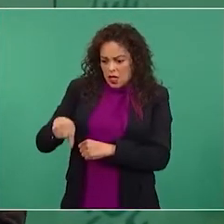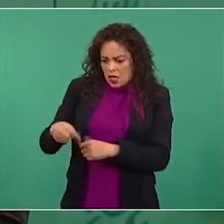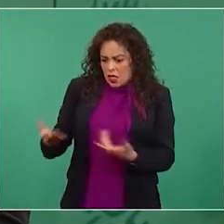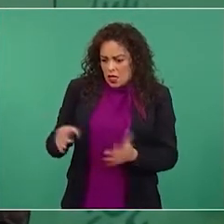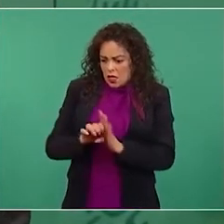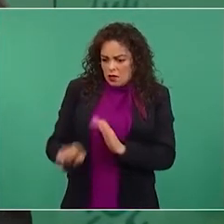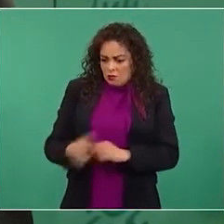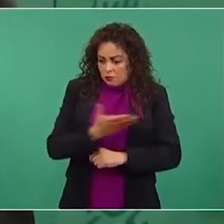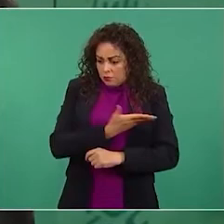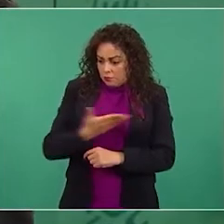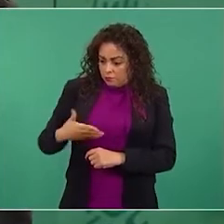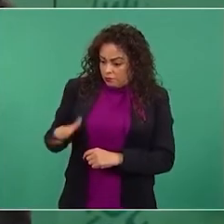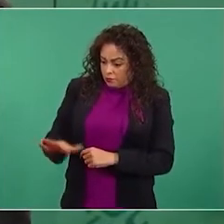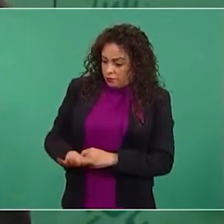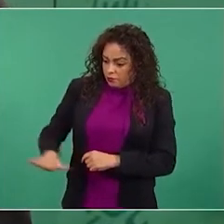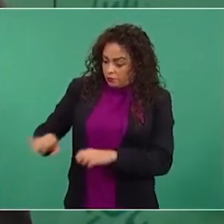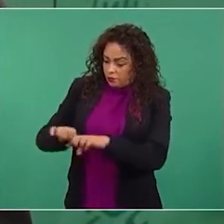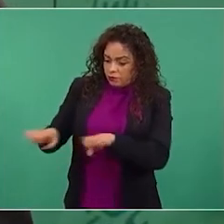estaban